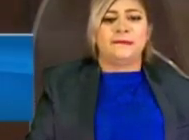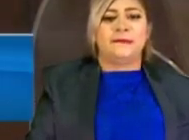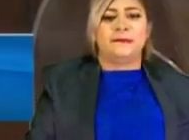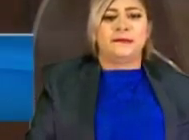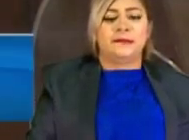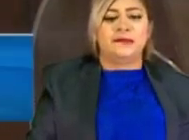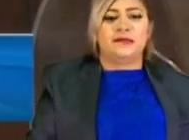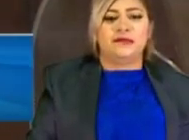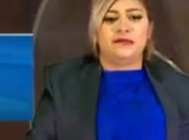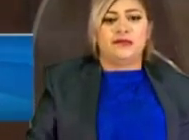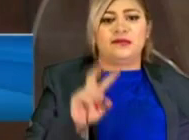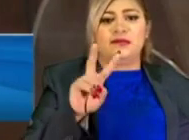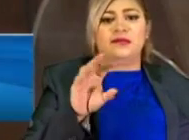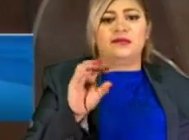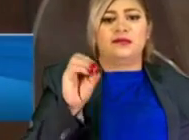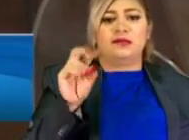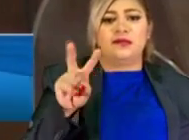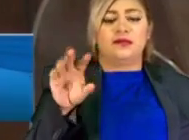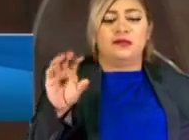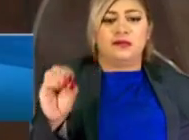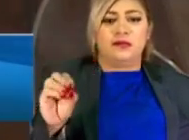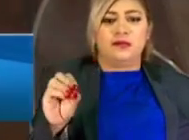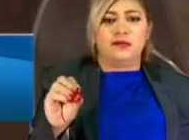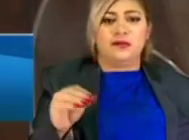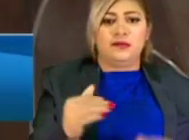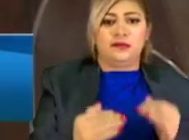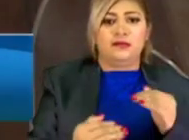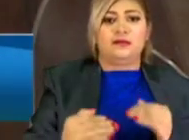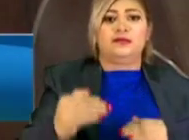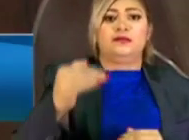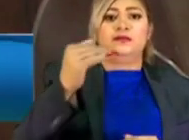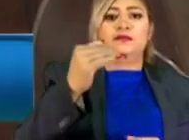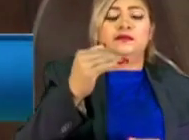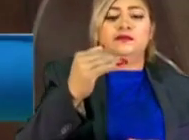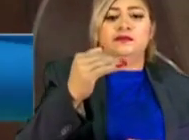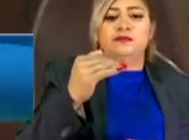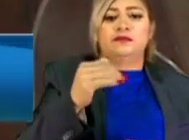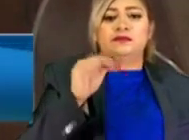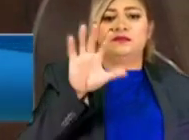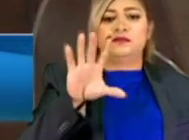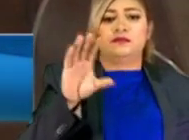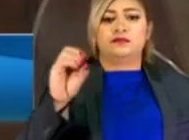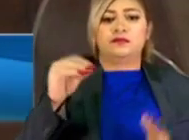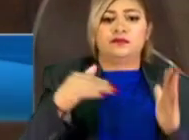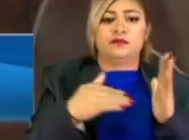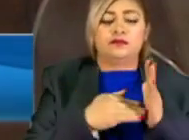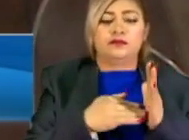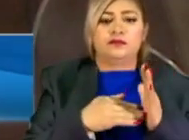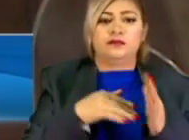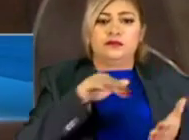y en el 2020 aumentamos esa cifra a 50 mil estudiantes.